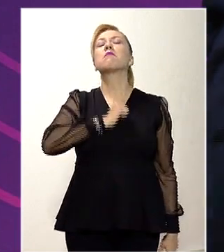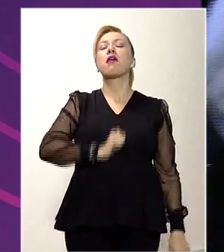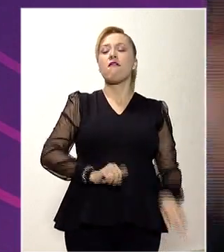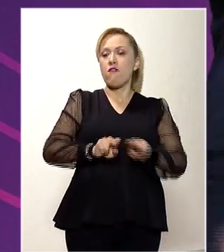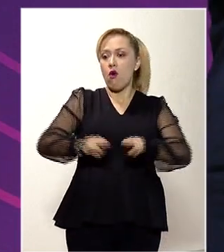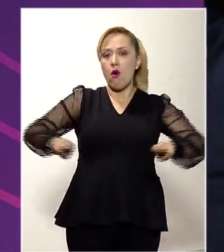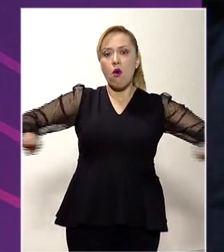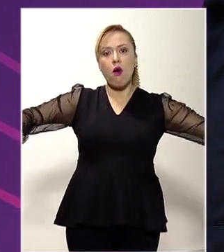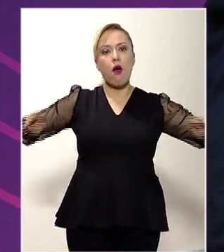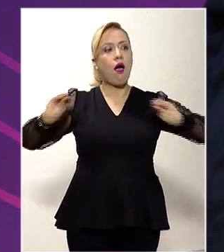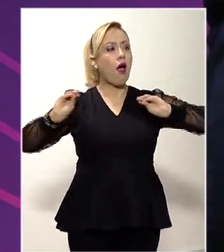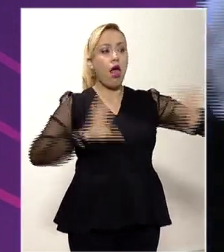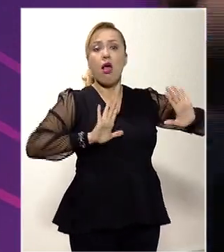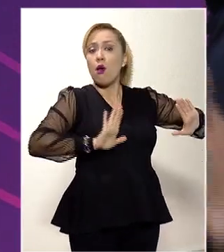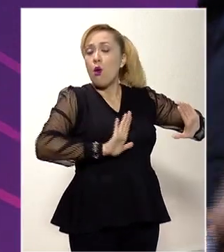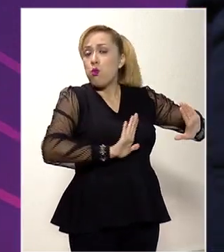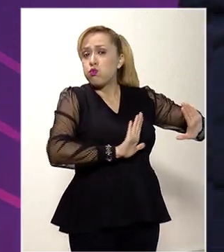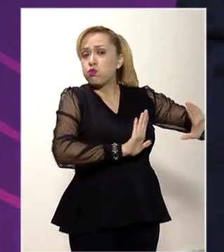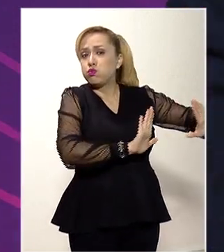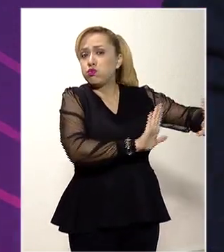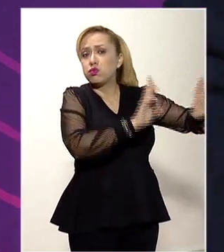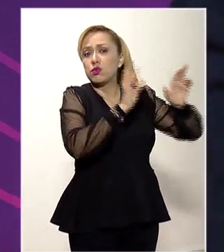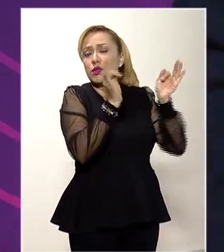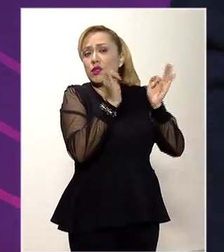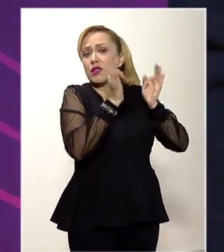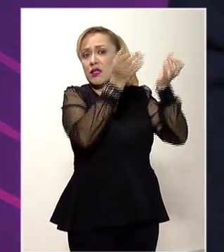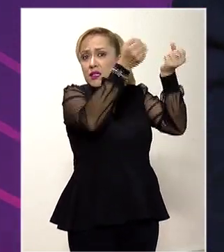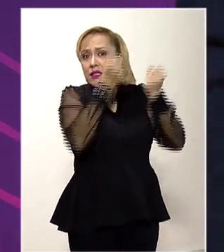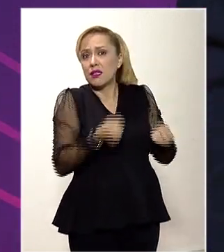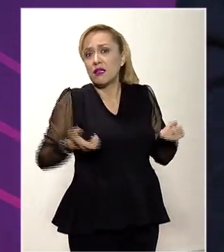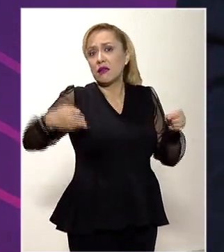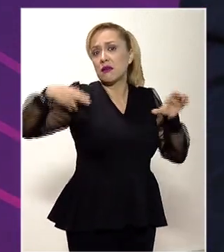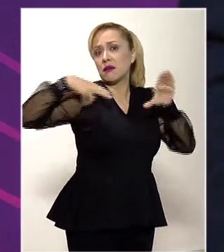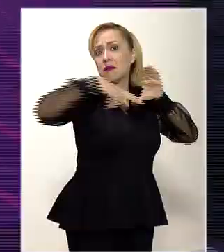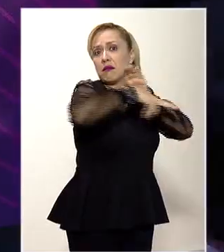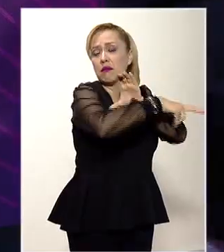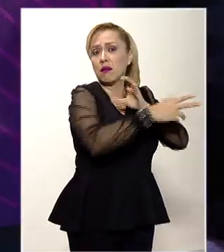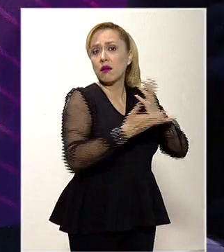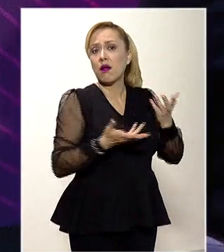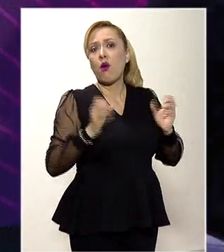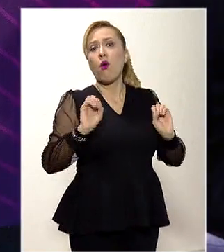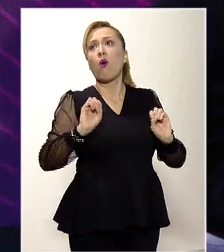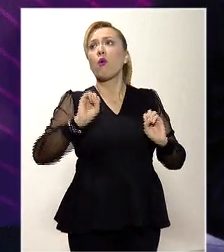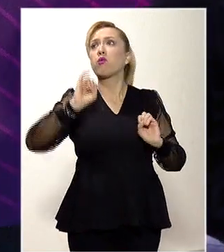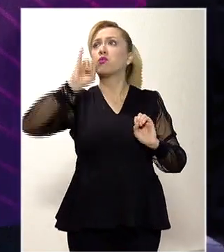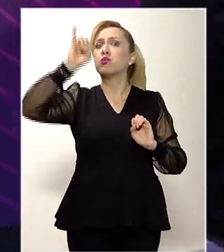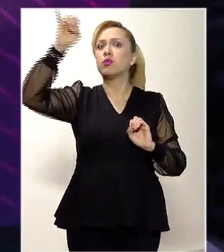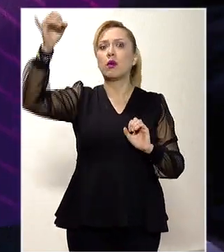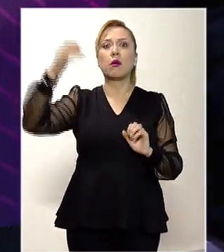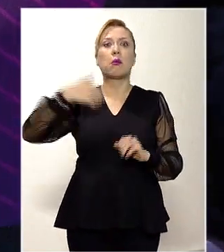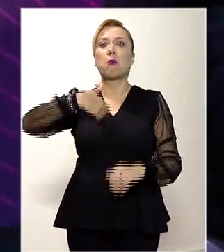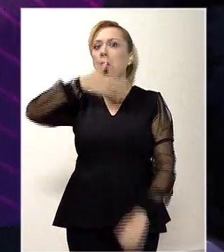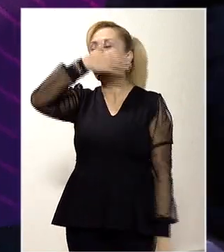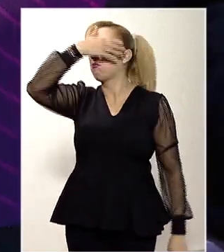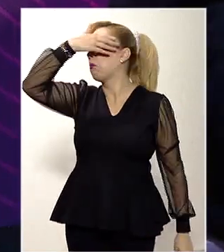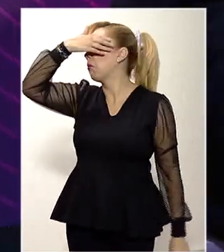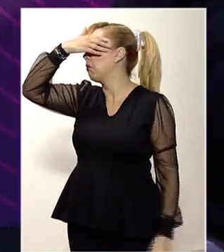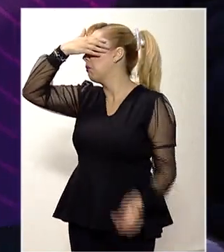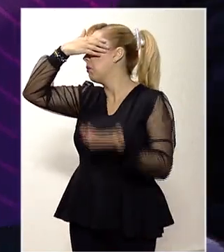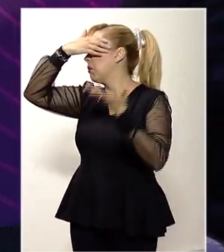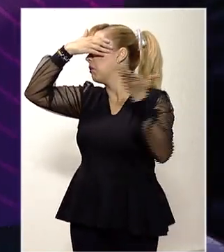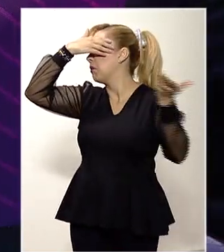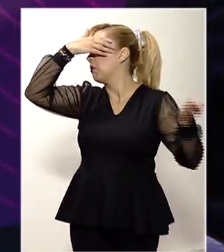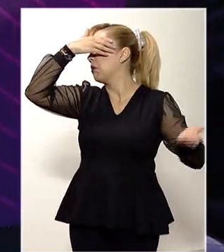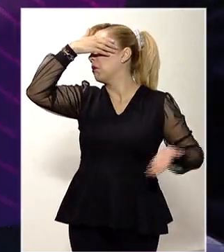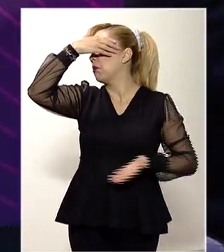del municipio que seguía o del estado colindante. A las y que 24 horas. Y que nunca lo llegamos a saber, pues porque